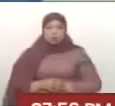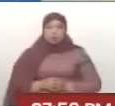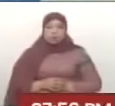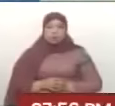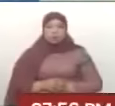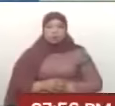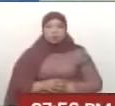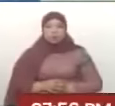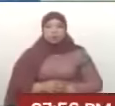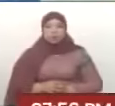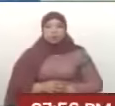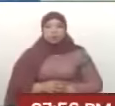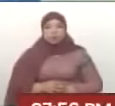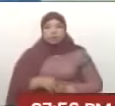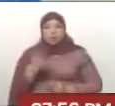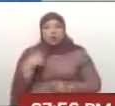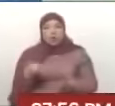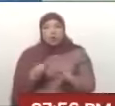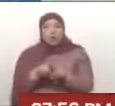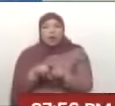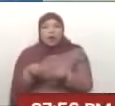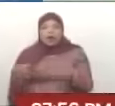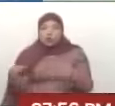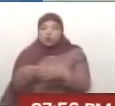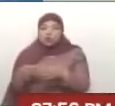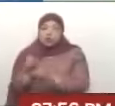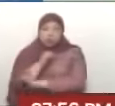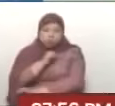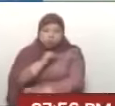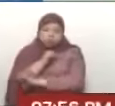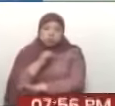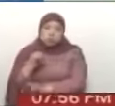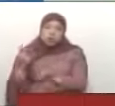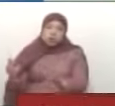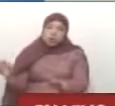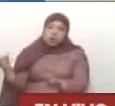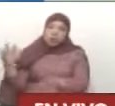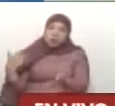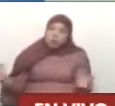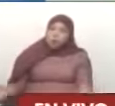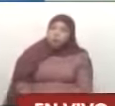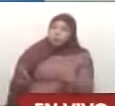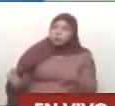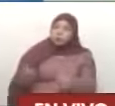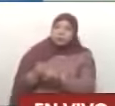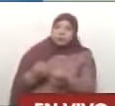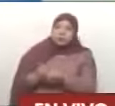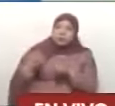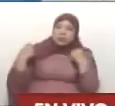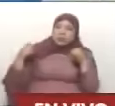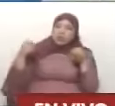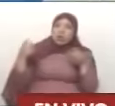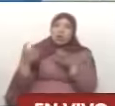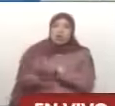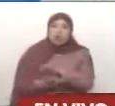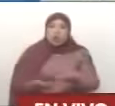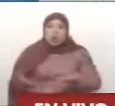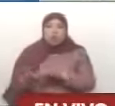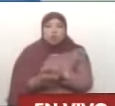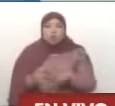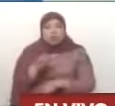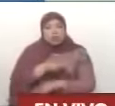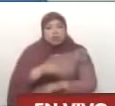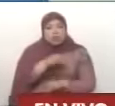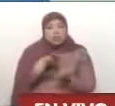llaman las bandas criminales, la nueva forma de insurgencia que se aplica para desestabilizar y dominar